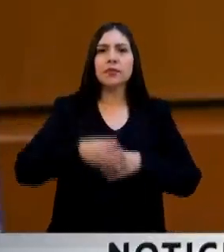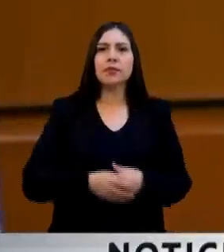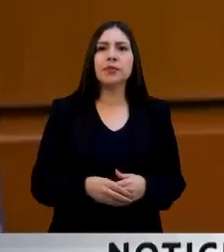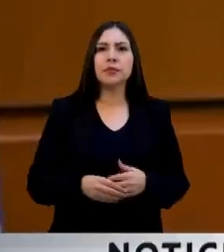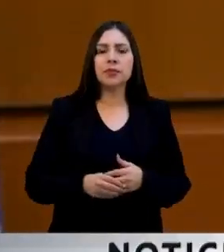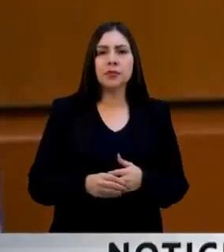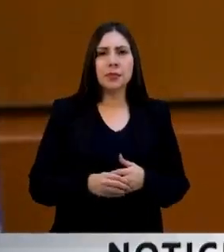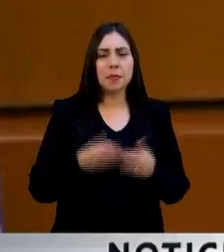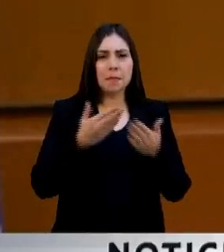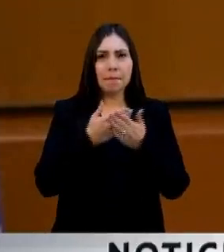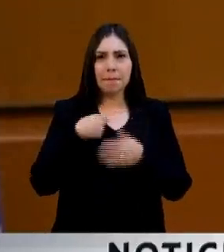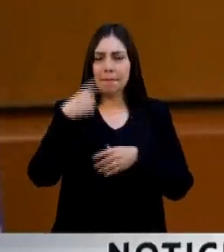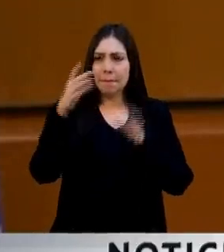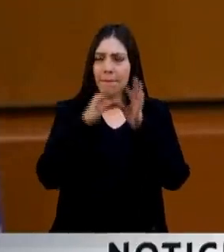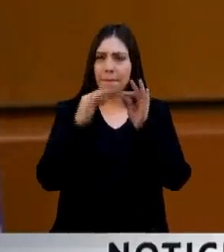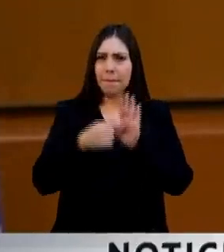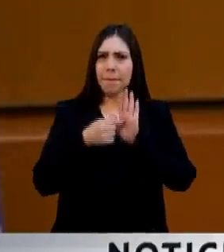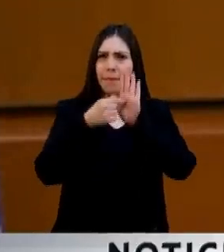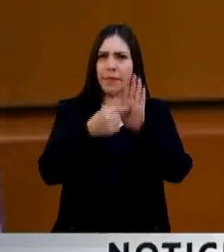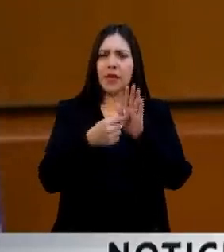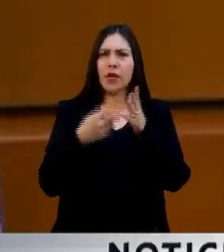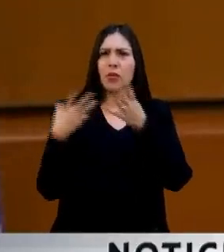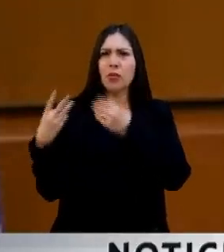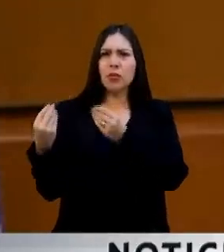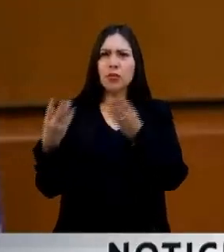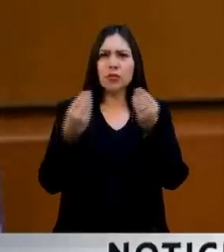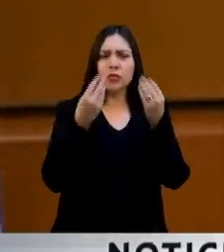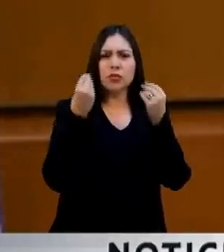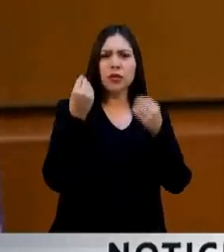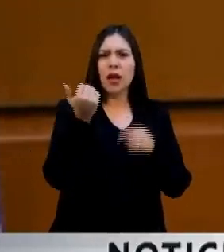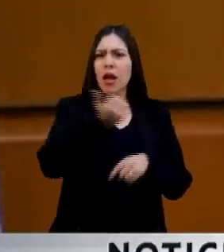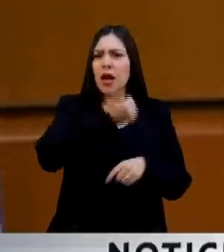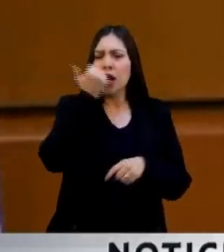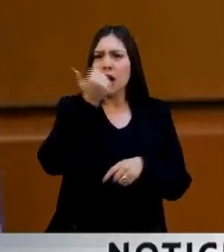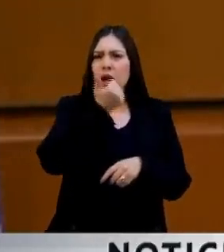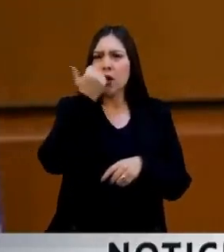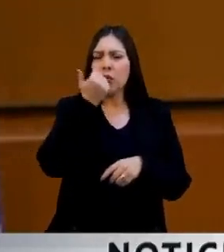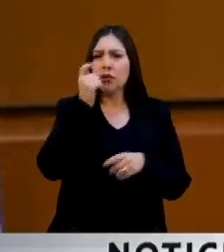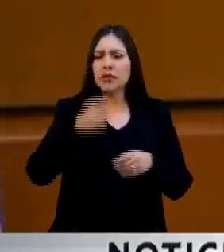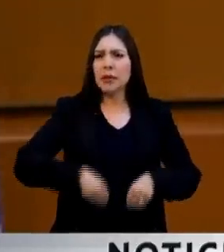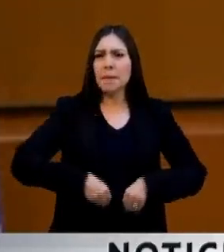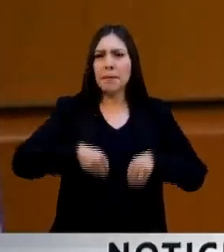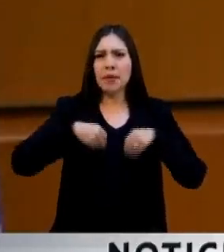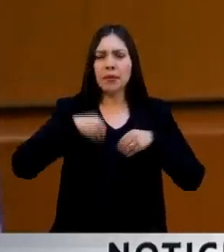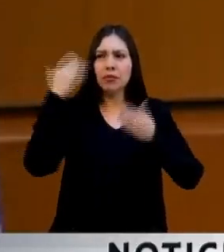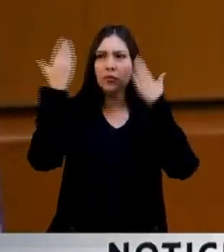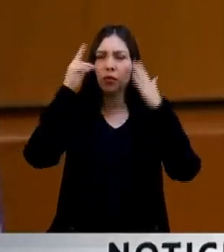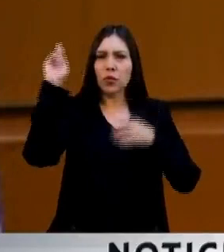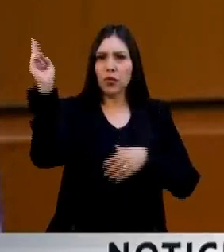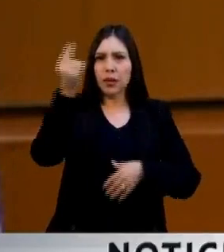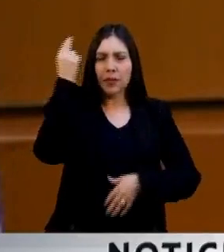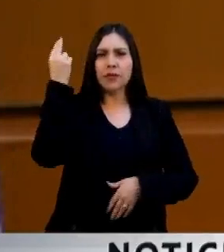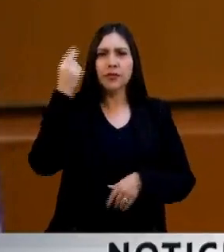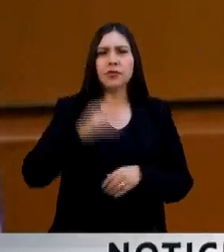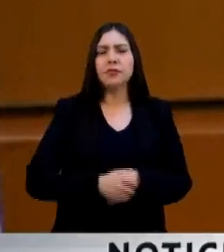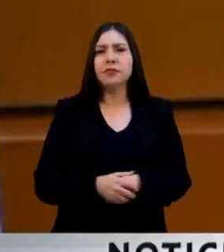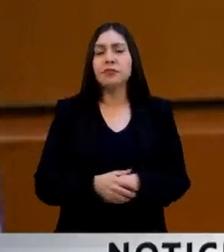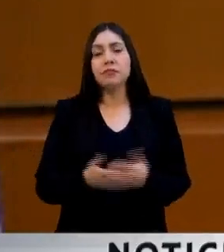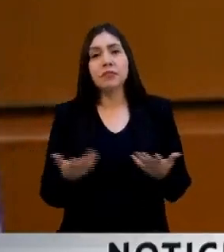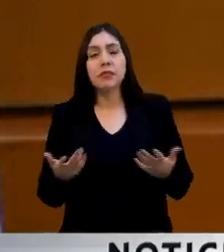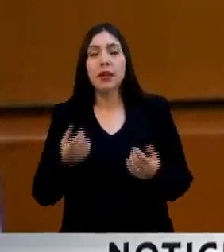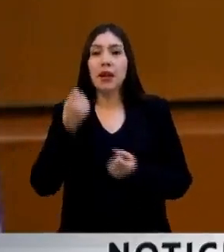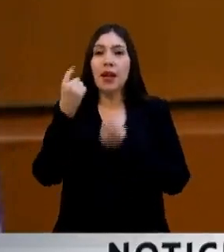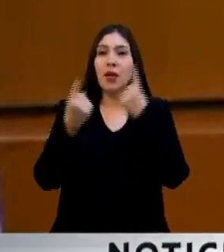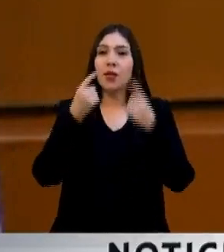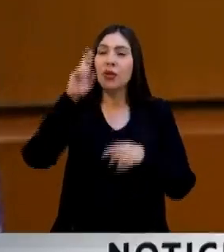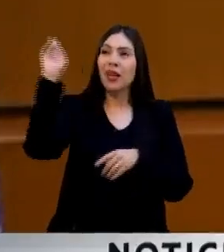viven cientos de miles de estudiantes en educación superior. Me refiero a aquellos que apostaron por la educación y se